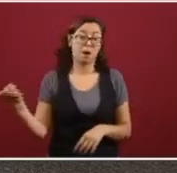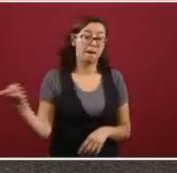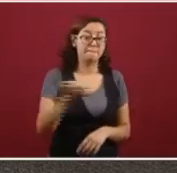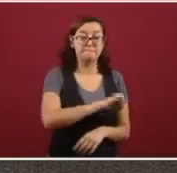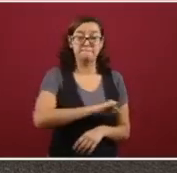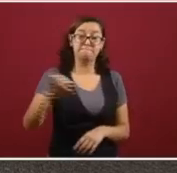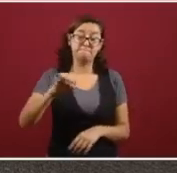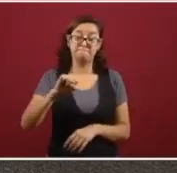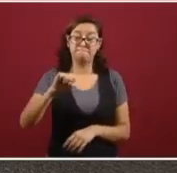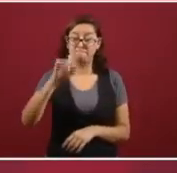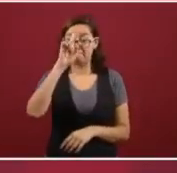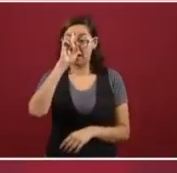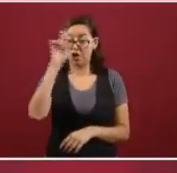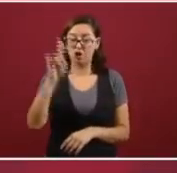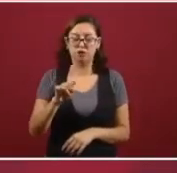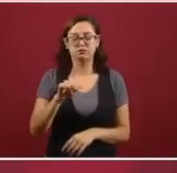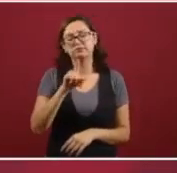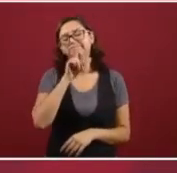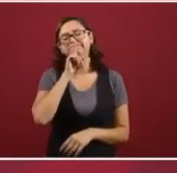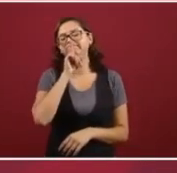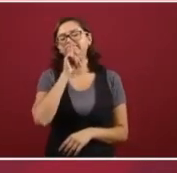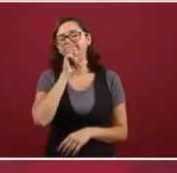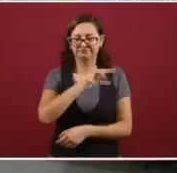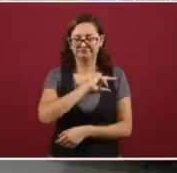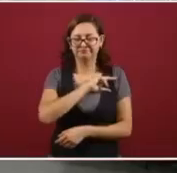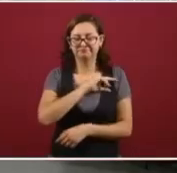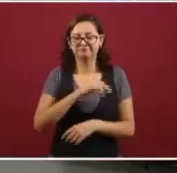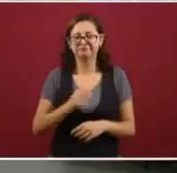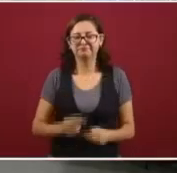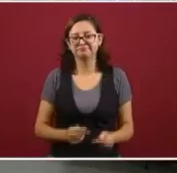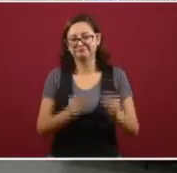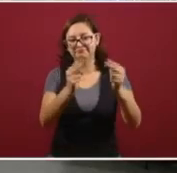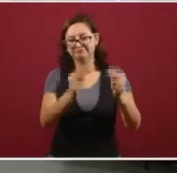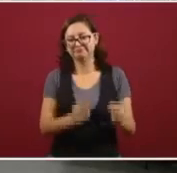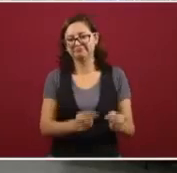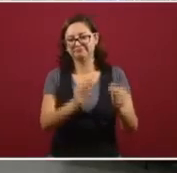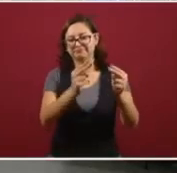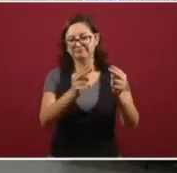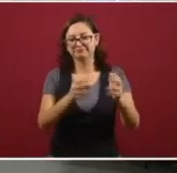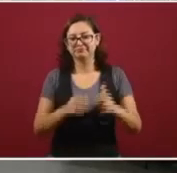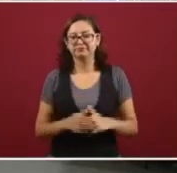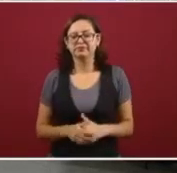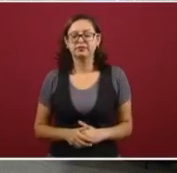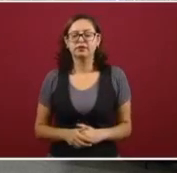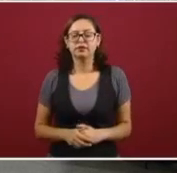reales el precio de la luz. Ahora la política